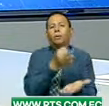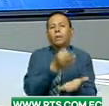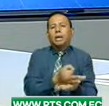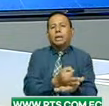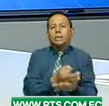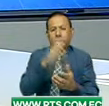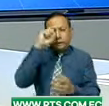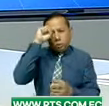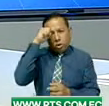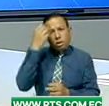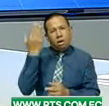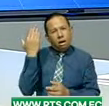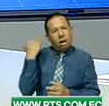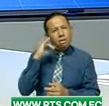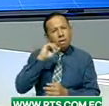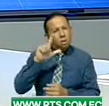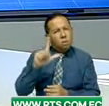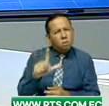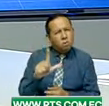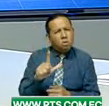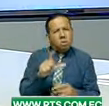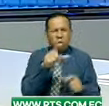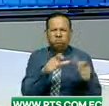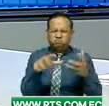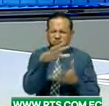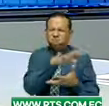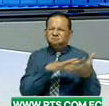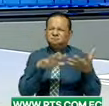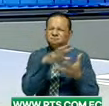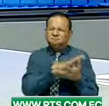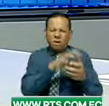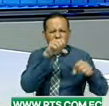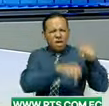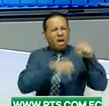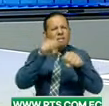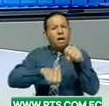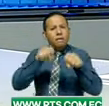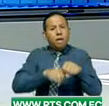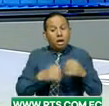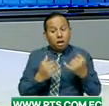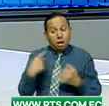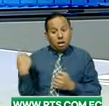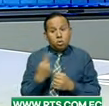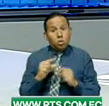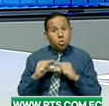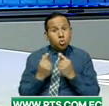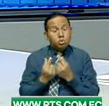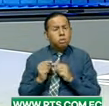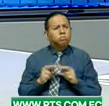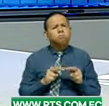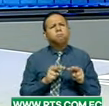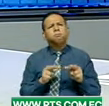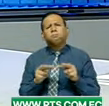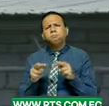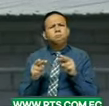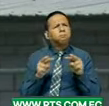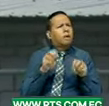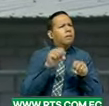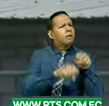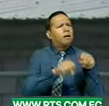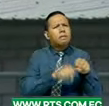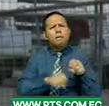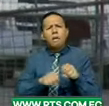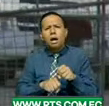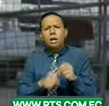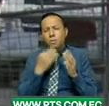fueron destruidos en el amotinamiento ocurrido en julio pasado. Ahora planifican las acciones para su reconstrucción. Luego del amotinamiento